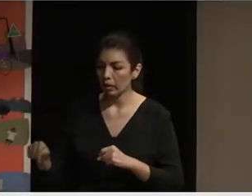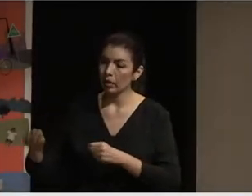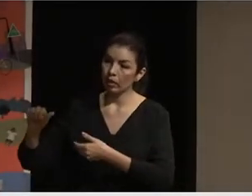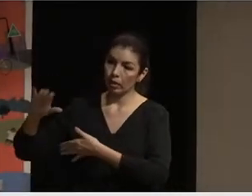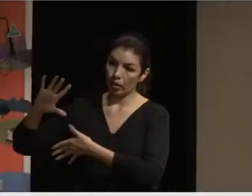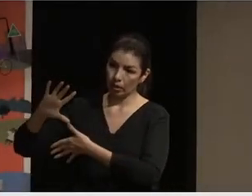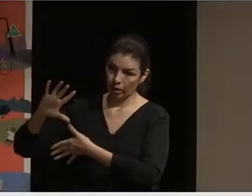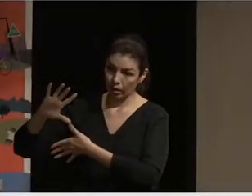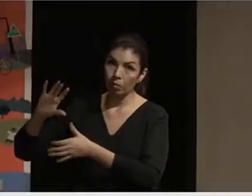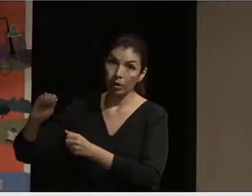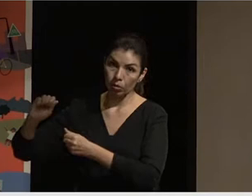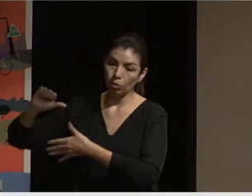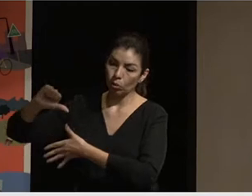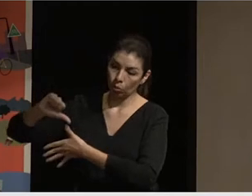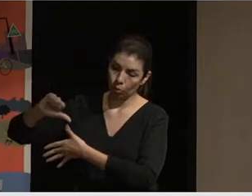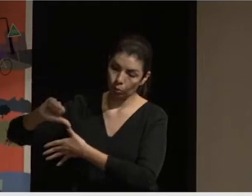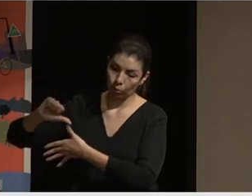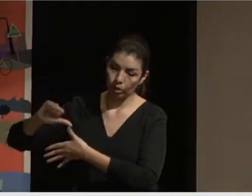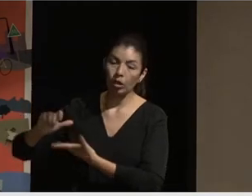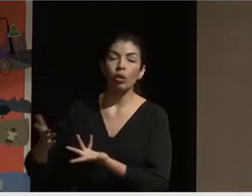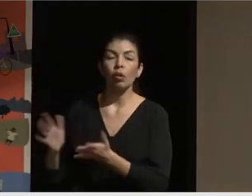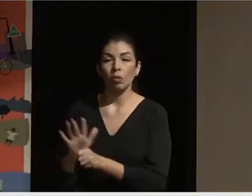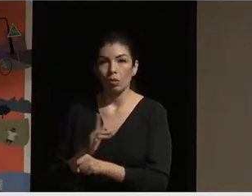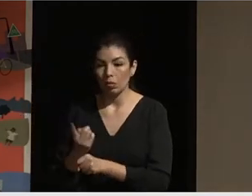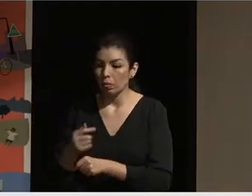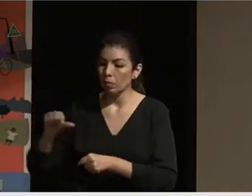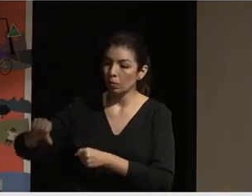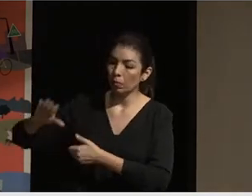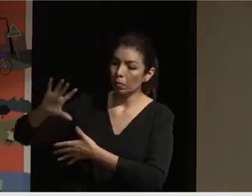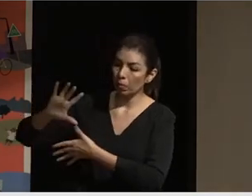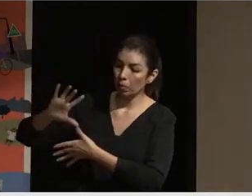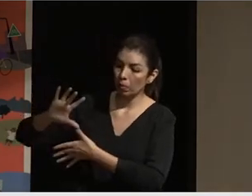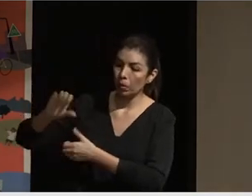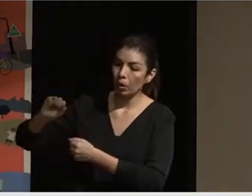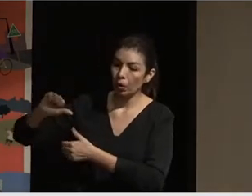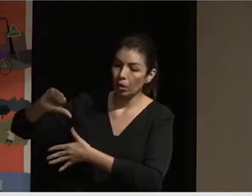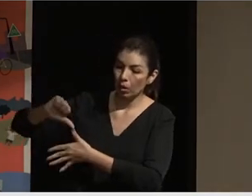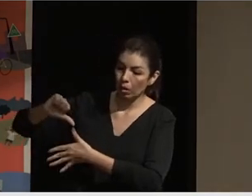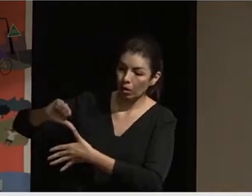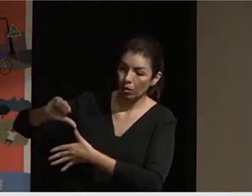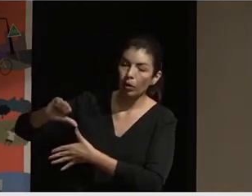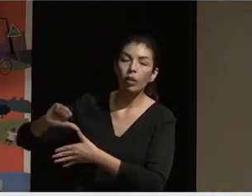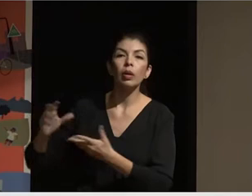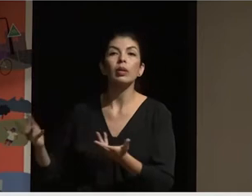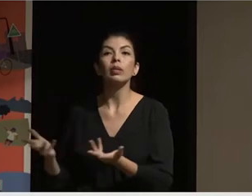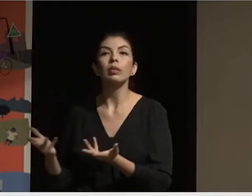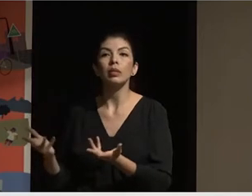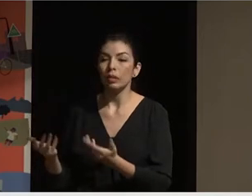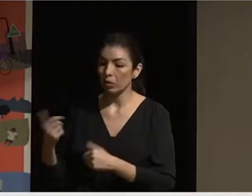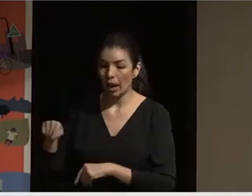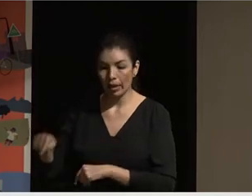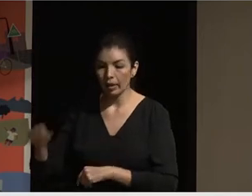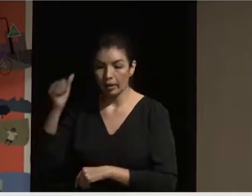mayoría de los procesos que se dan en América Latina son o vienen a partir de políticas públicas o de las llamadas también APPs,